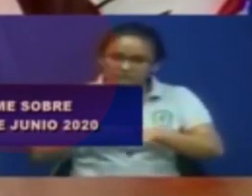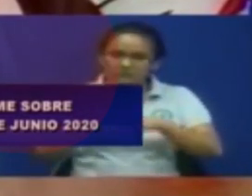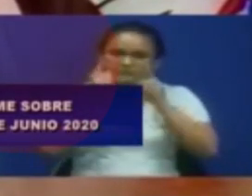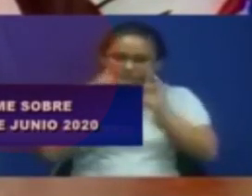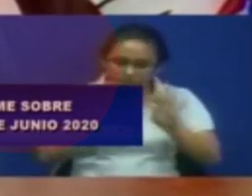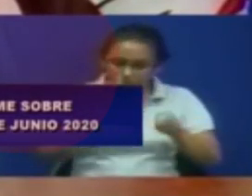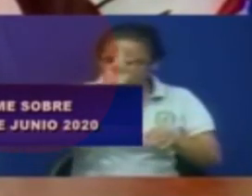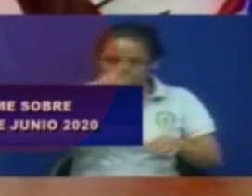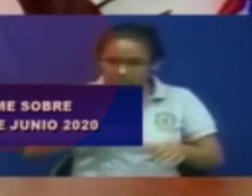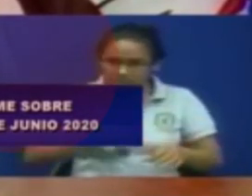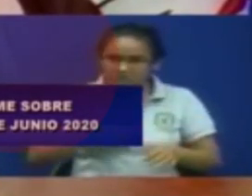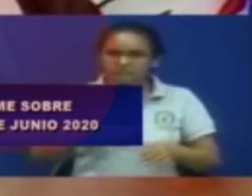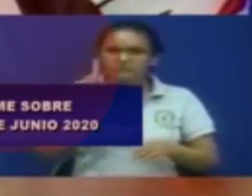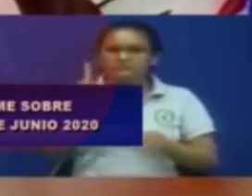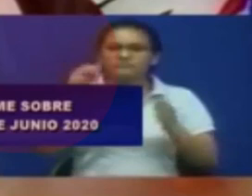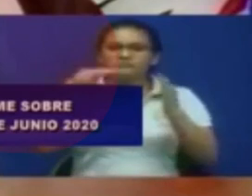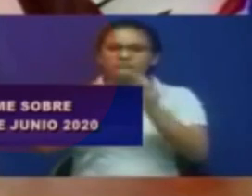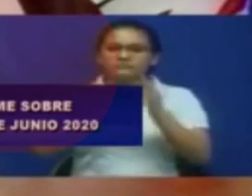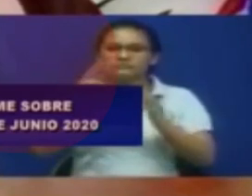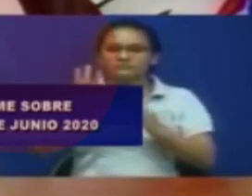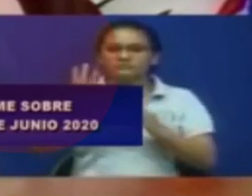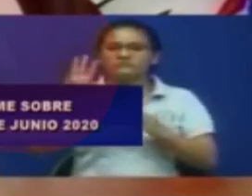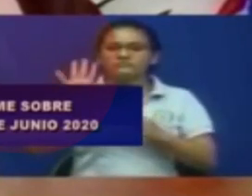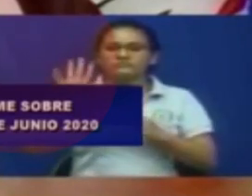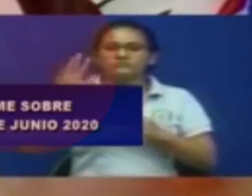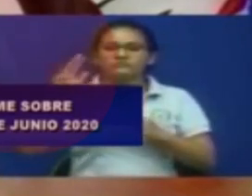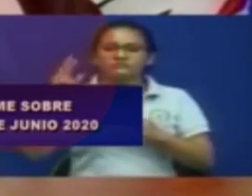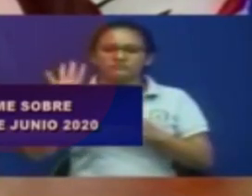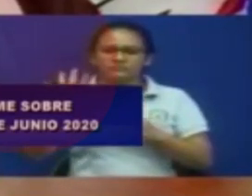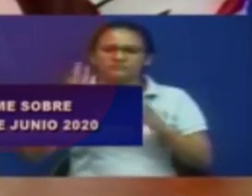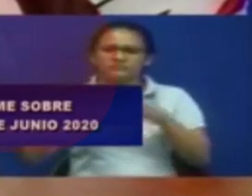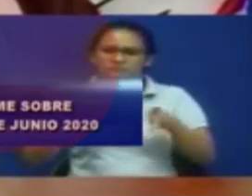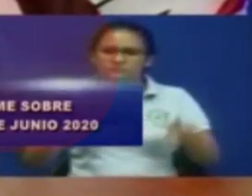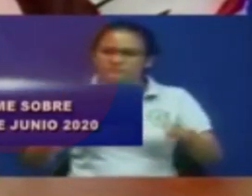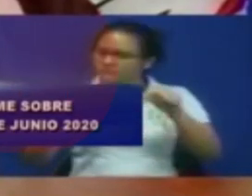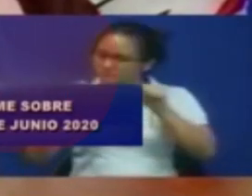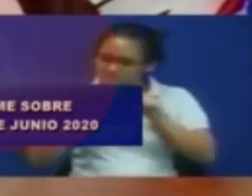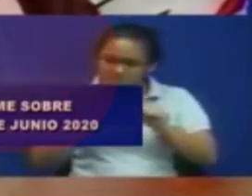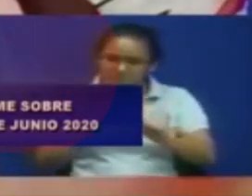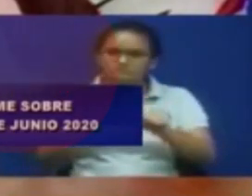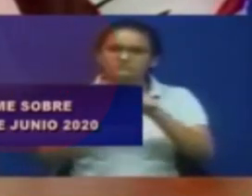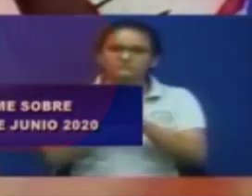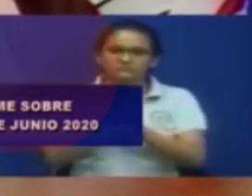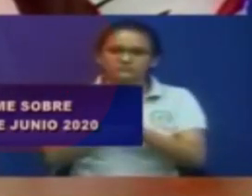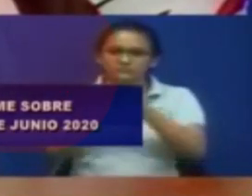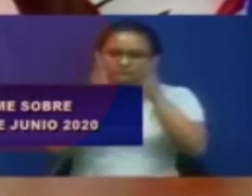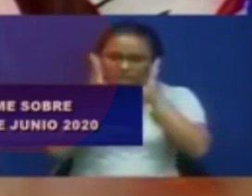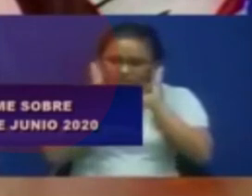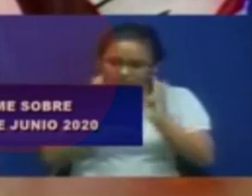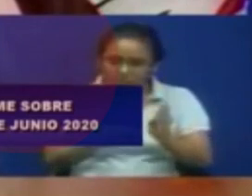a 1.354 personas y continuamos trabajando para dar atención a las familias